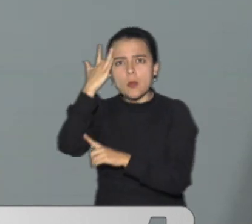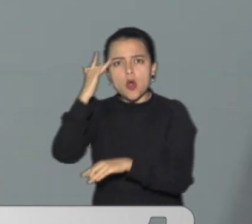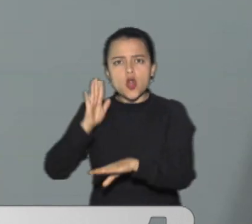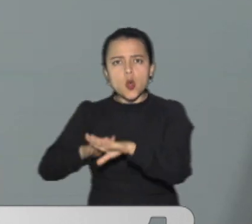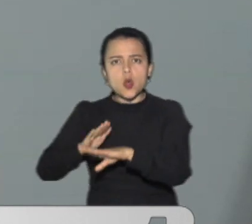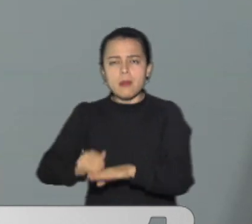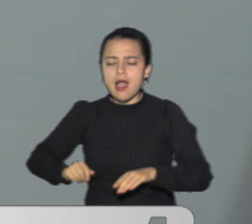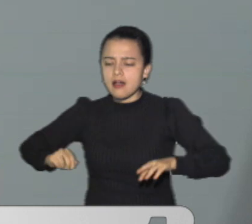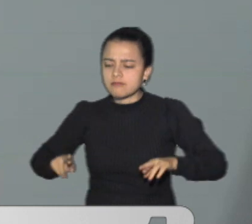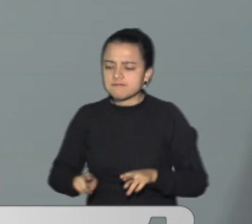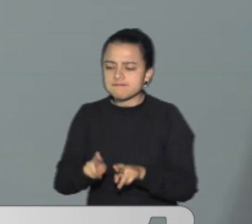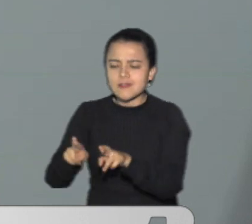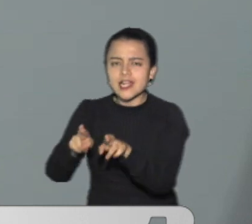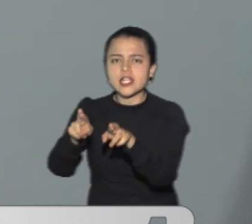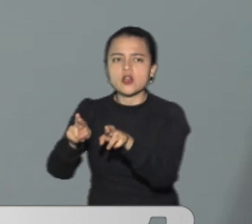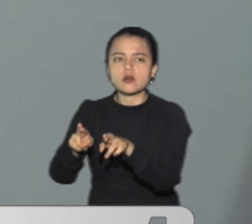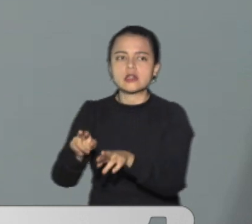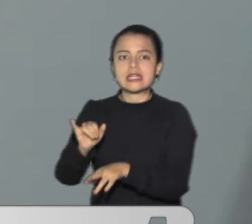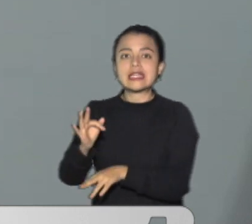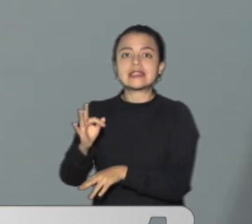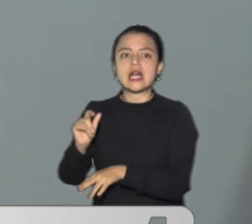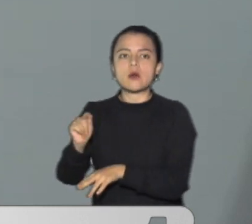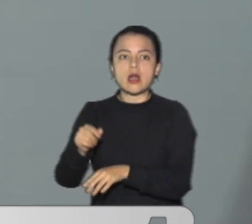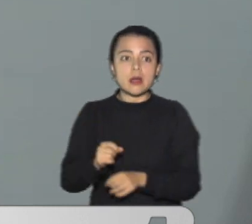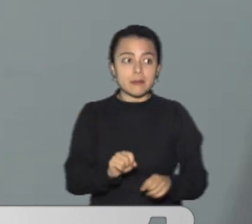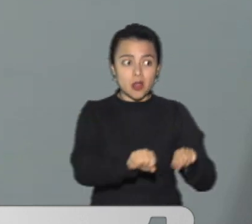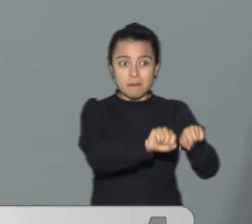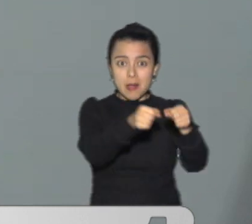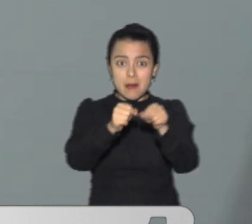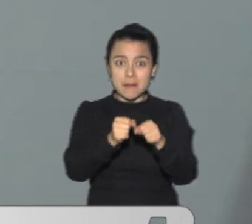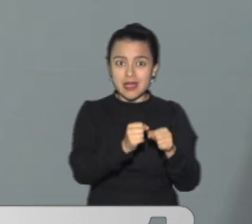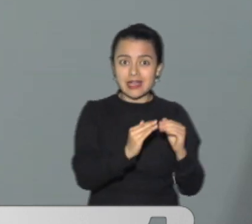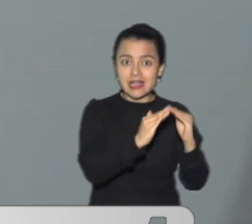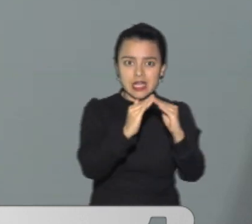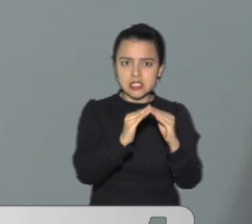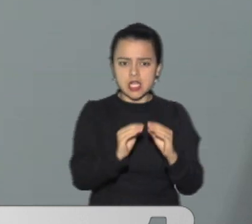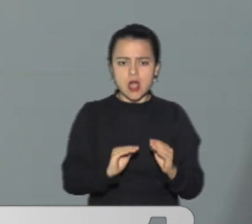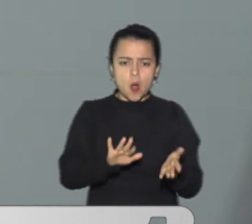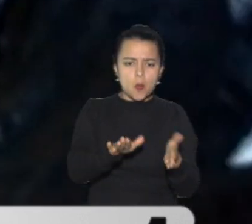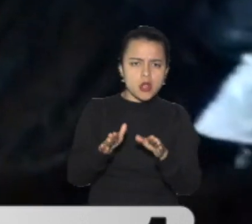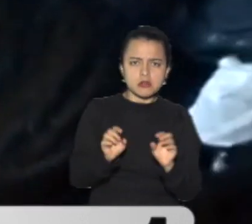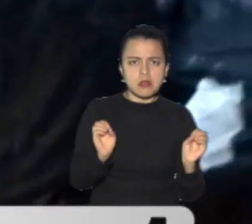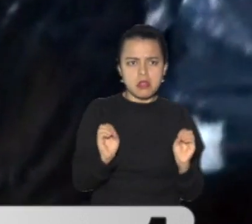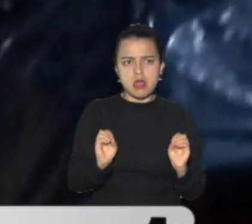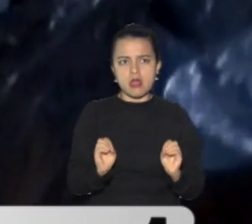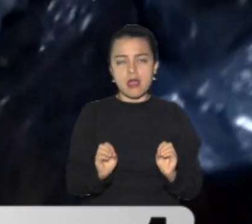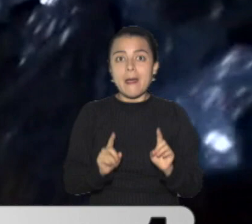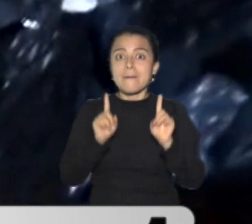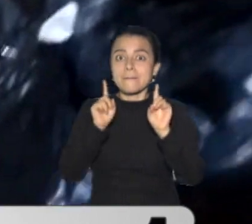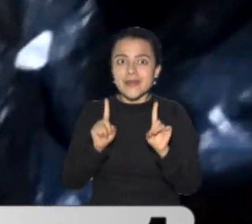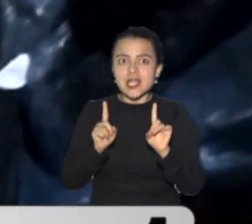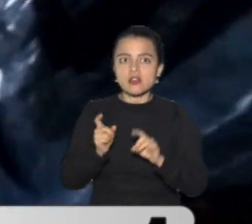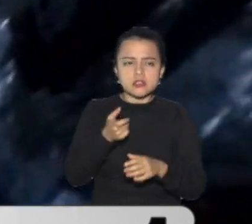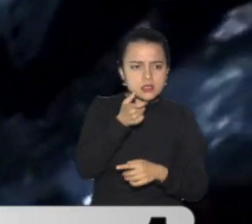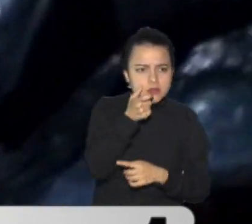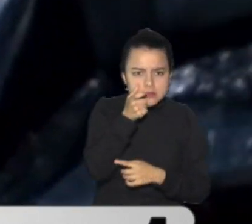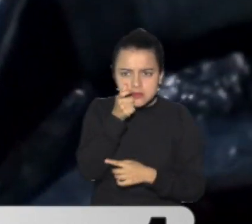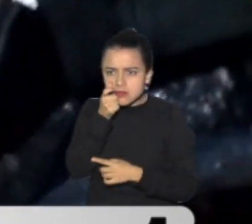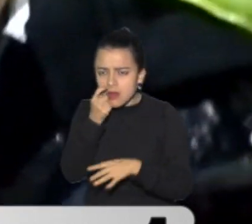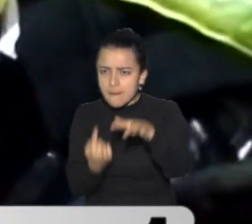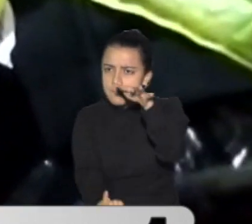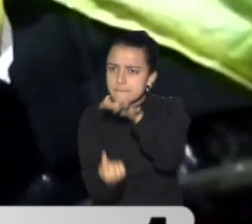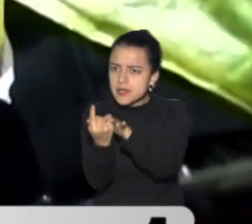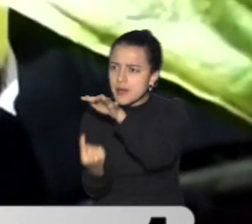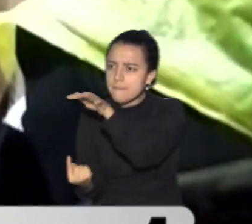dicho río, los cuales ninguna tuvo pérdida en seres y mucho menos de vidas. Se está mirando también igualmente 2 situaciones que se